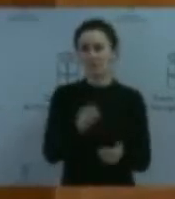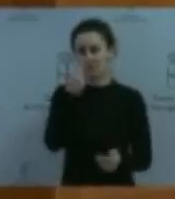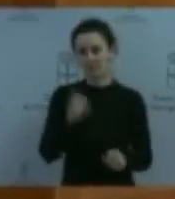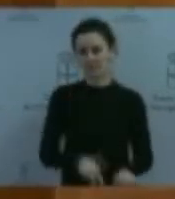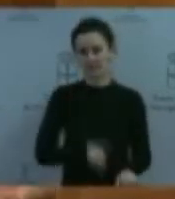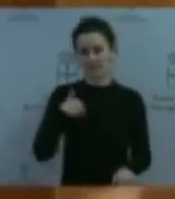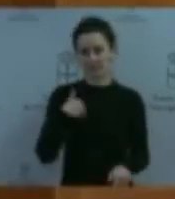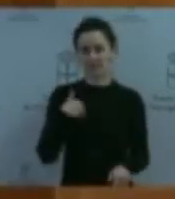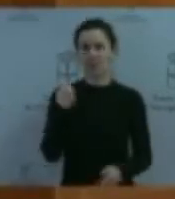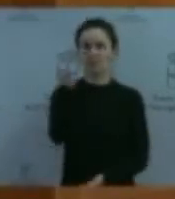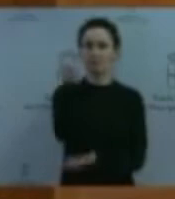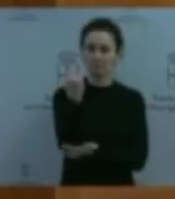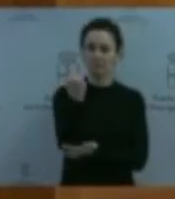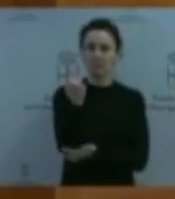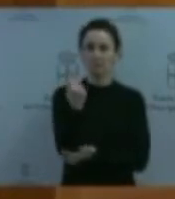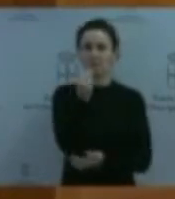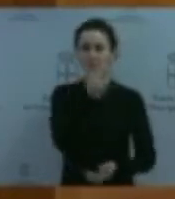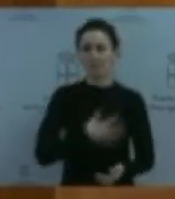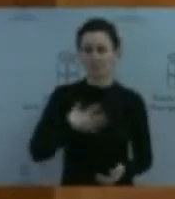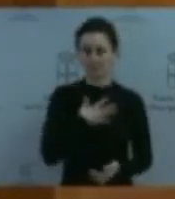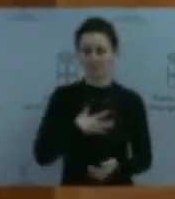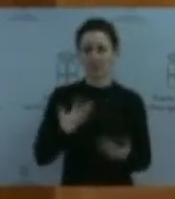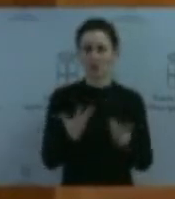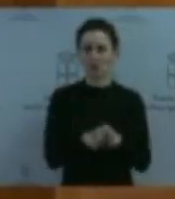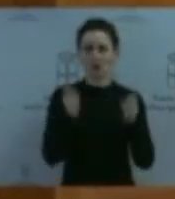junto a la educación, la sanidad y los derechos sociales. Muchas gracias.